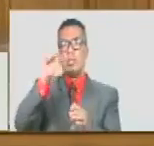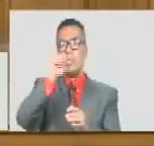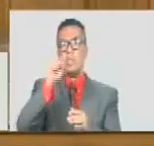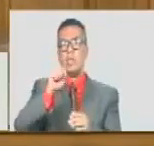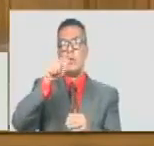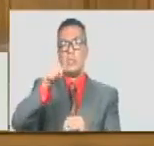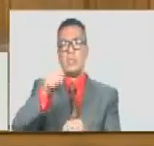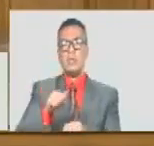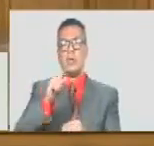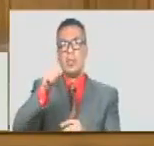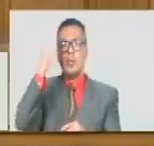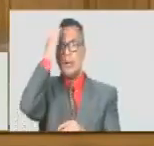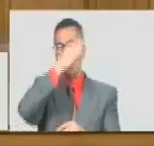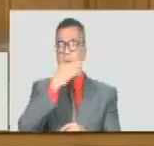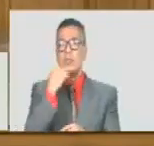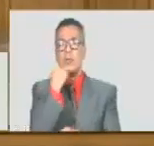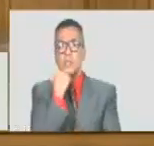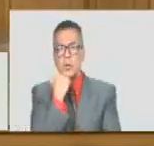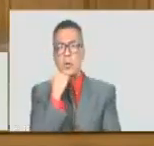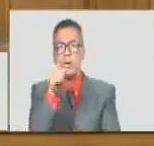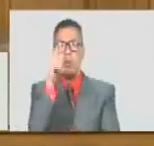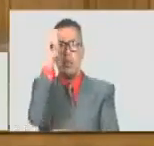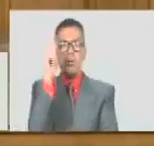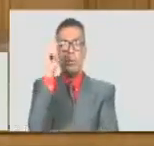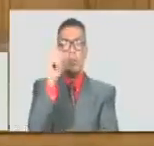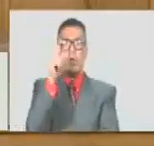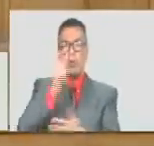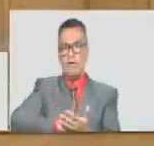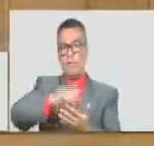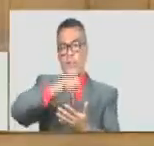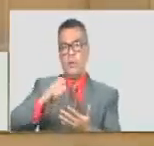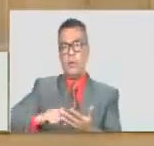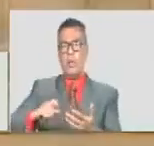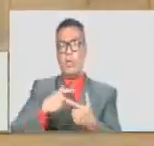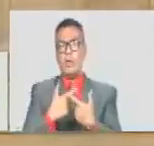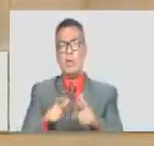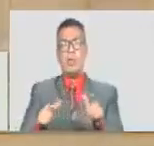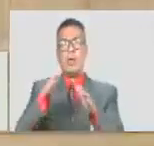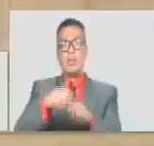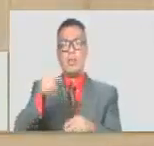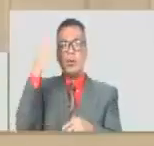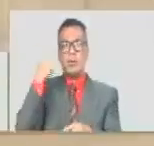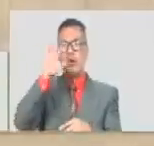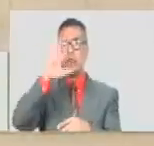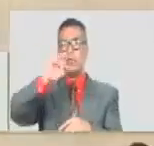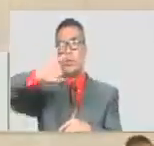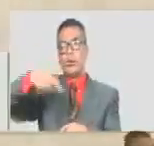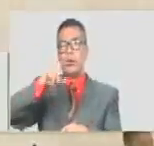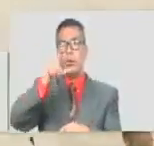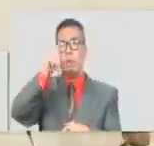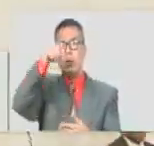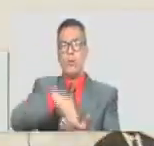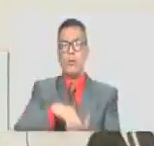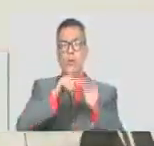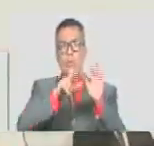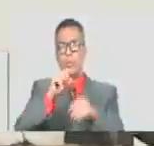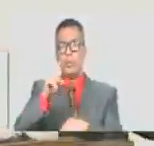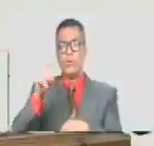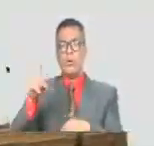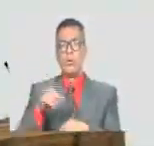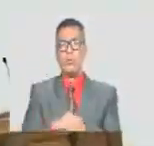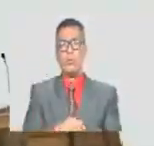donde Francisco de Miranda, como diputado, firmó el acta de independencia aquel 5 de julio de